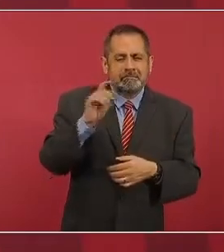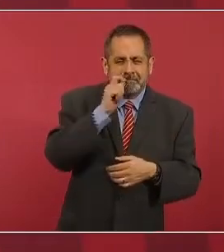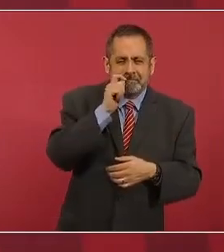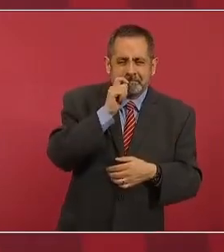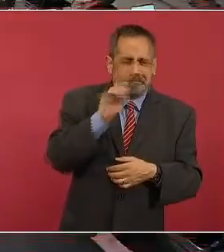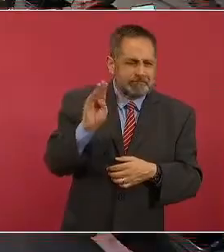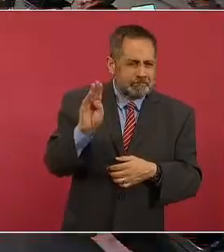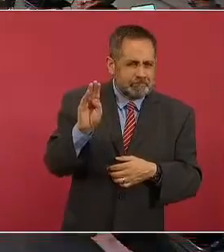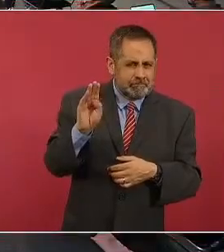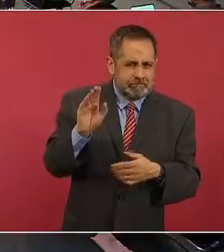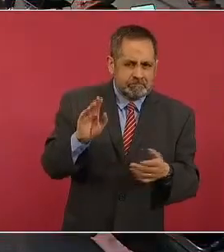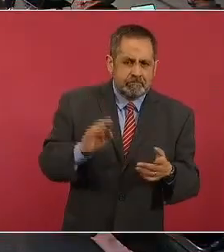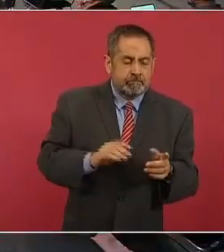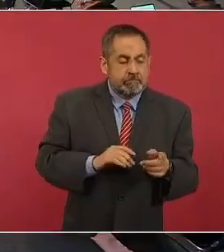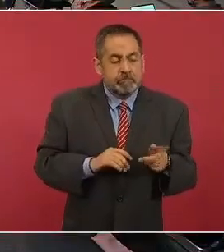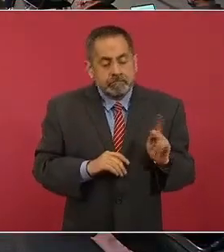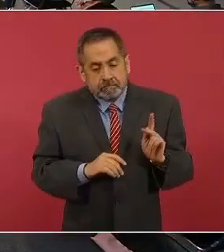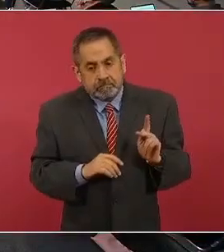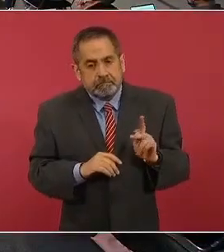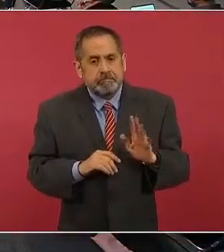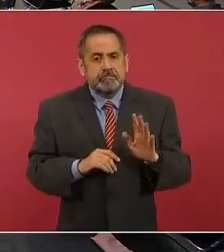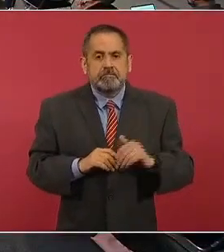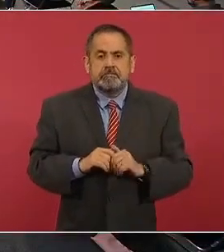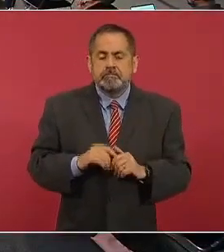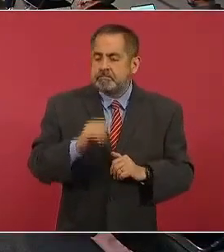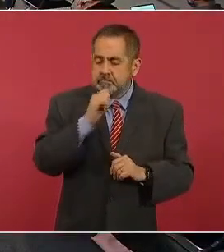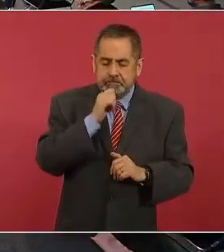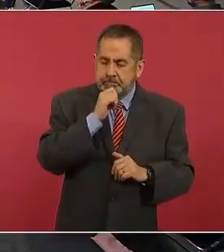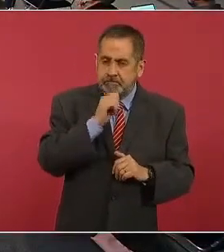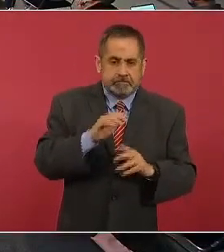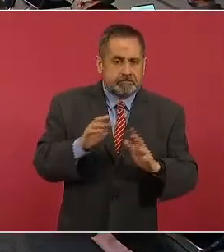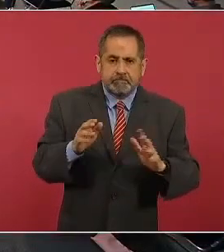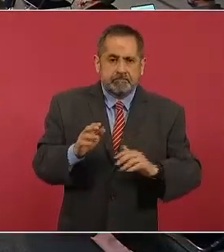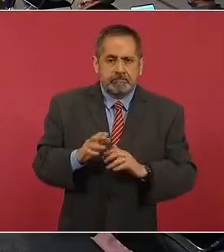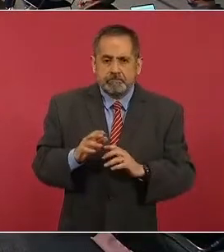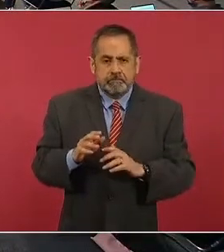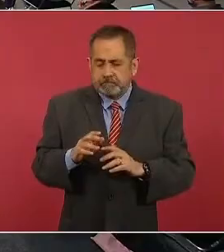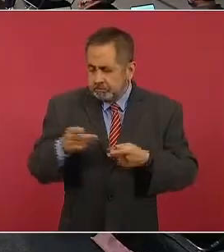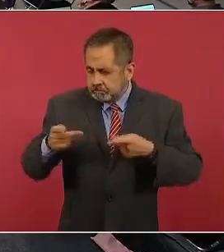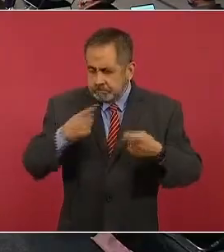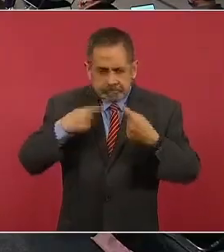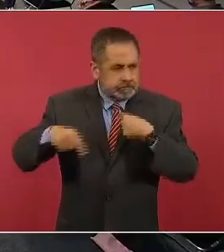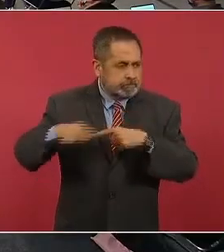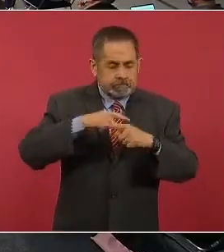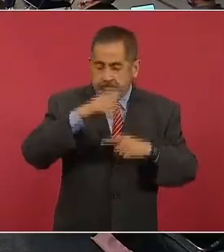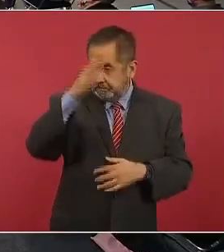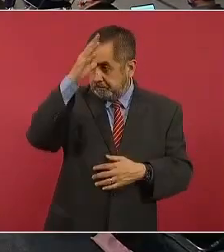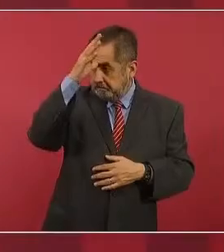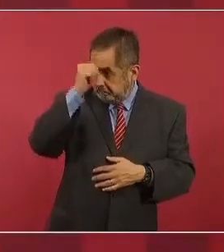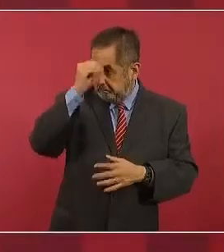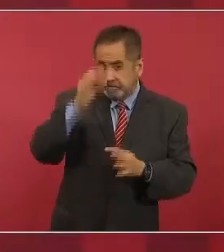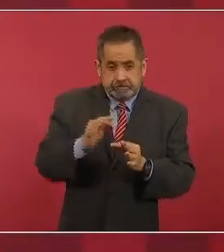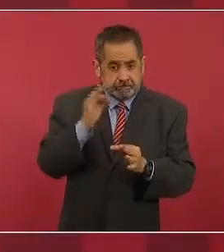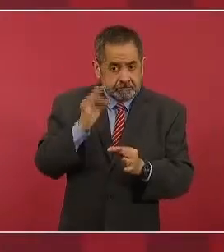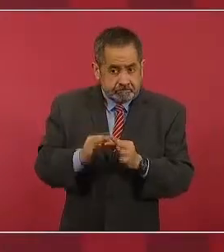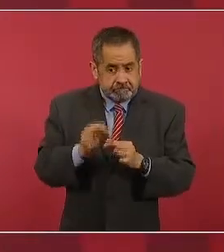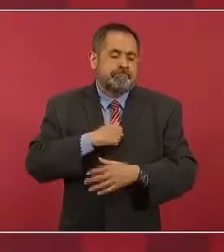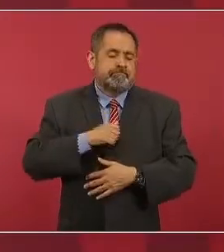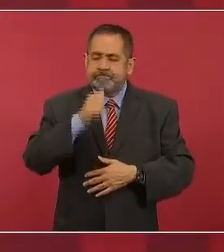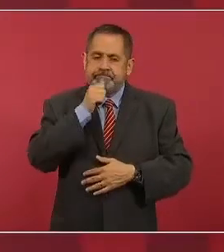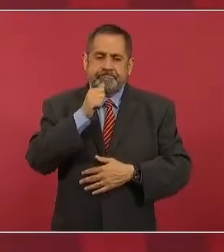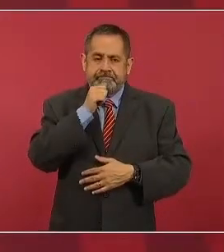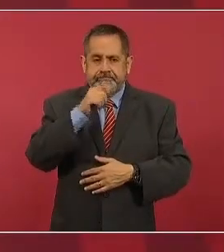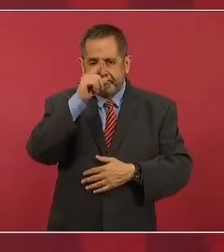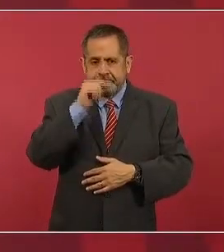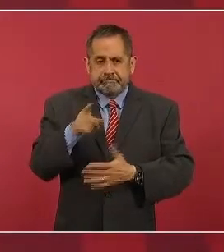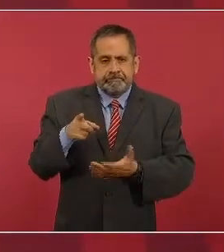embargo, no hemos todavía alcanzado un acuerdo, no hay consenso